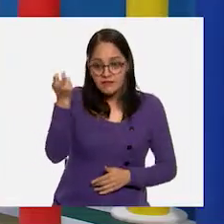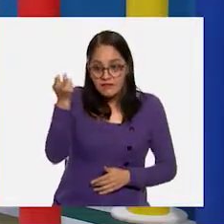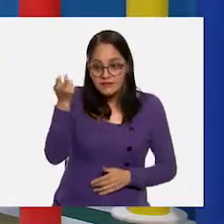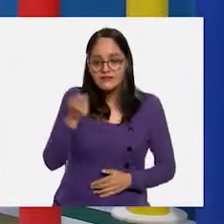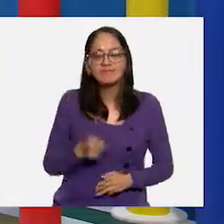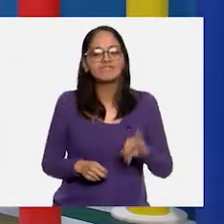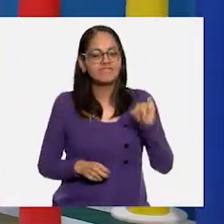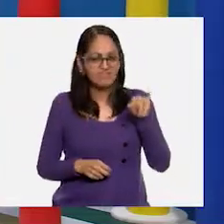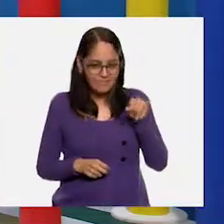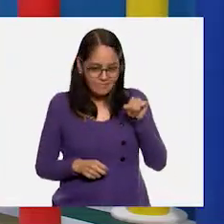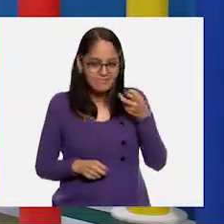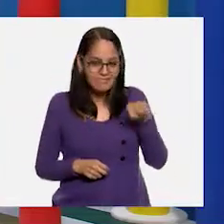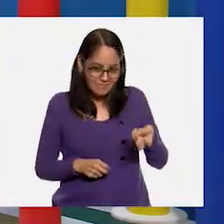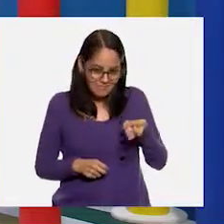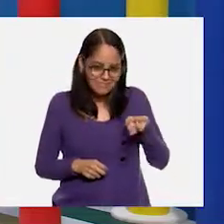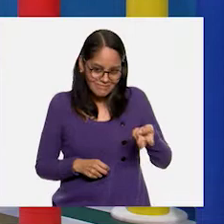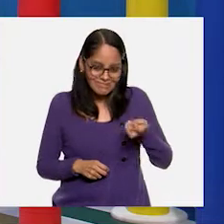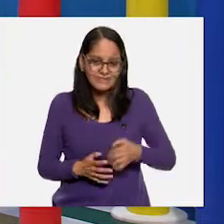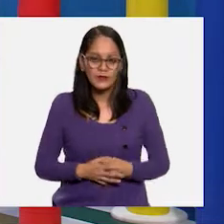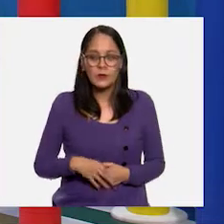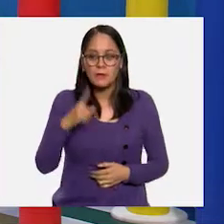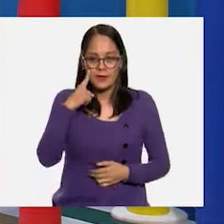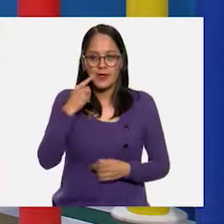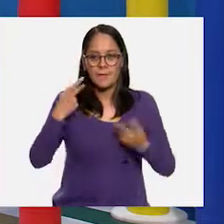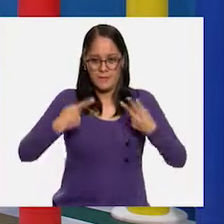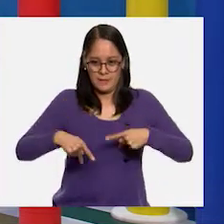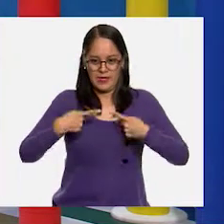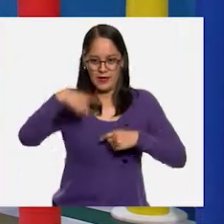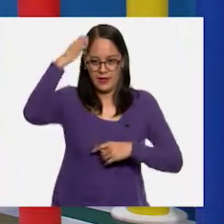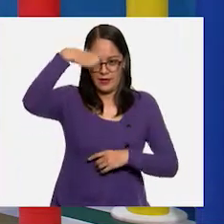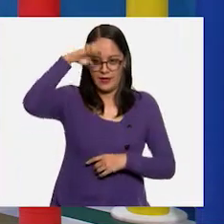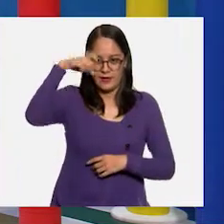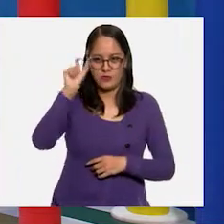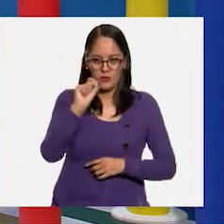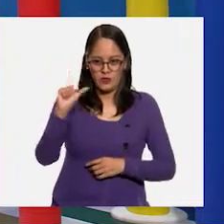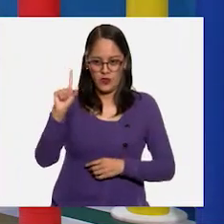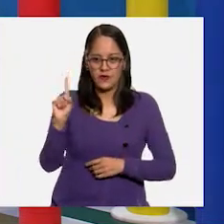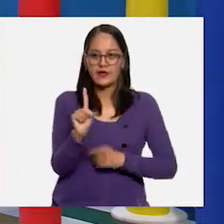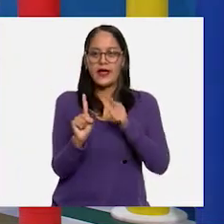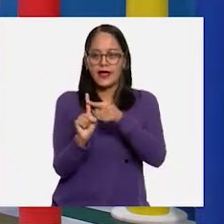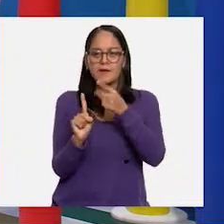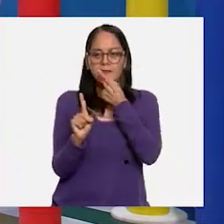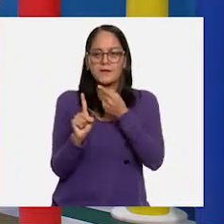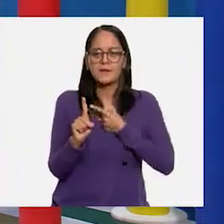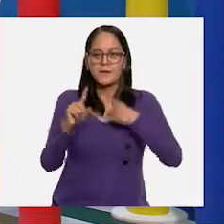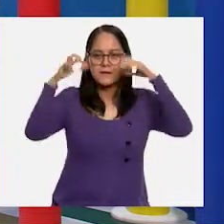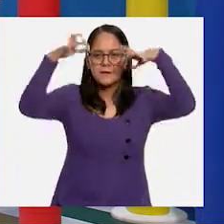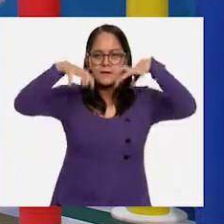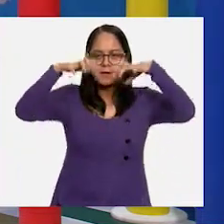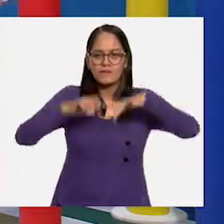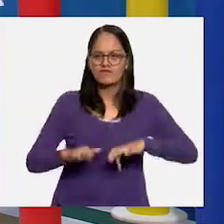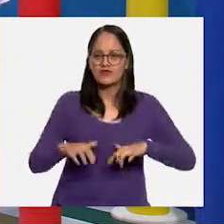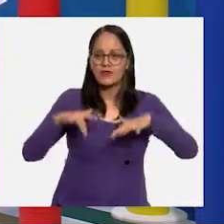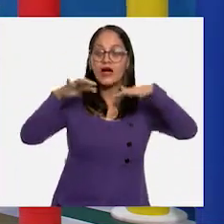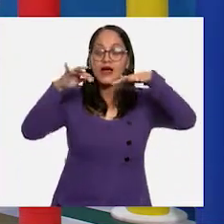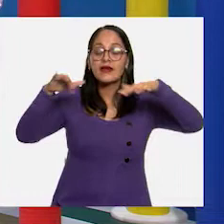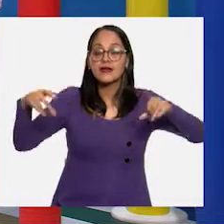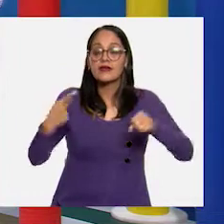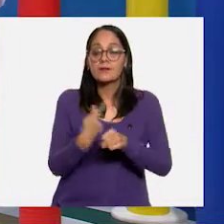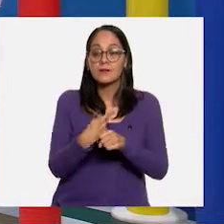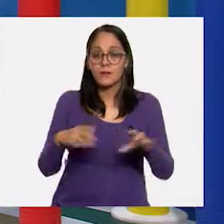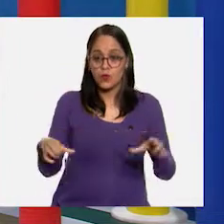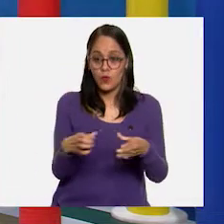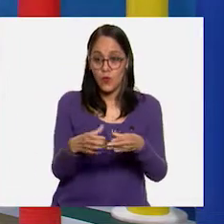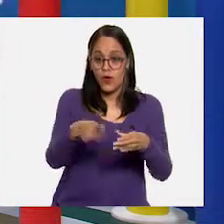totalmente, tienes razón. Vamos a ver lo que un experto nos dice acerca de las inundaciones, que vuelve vulnerable a la